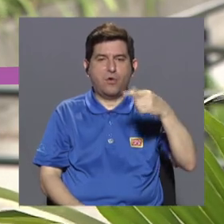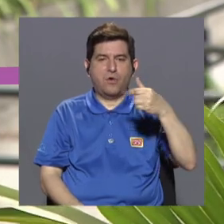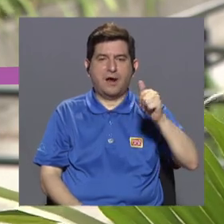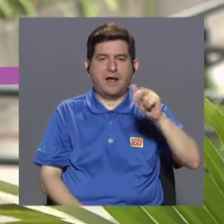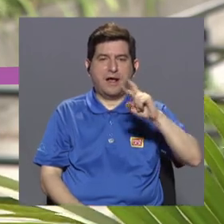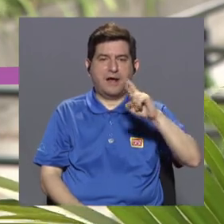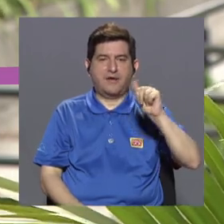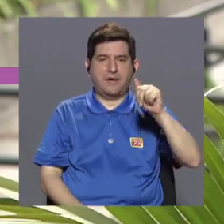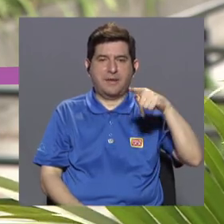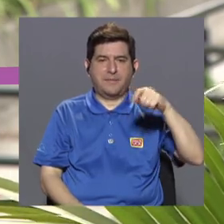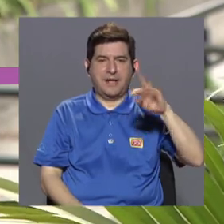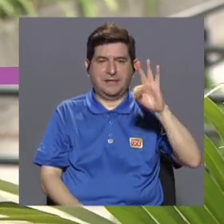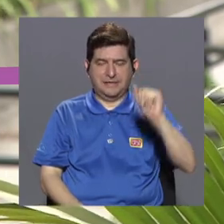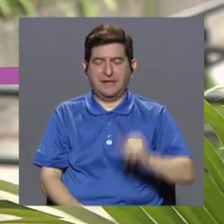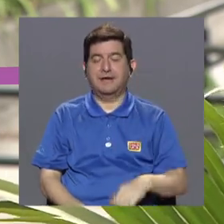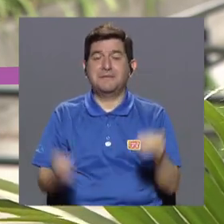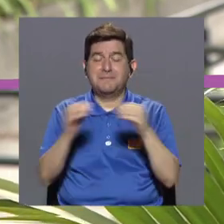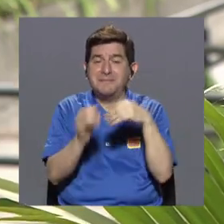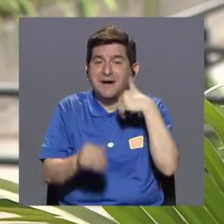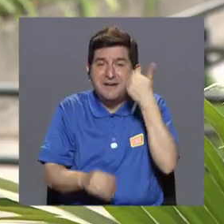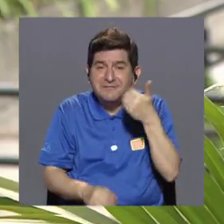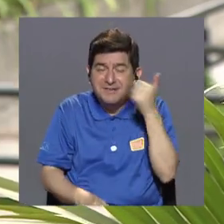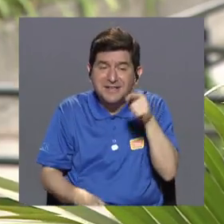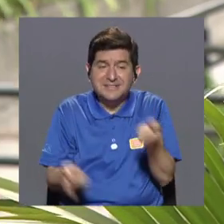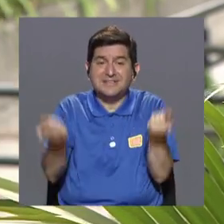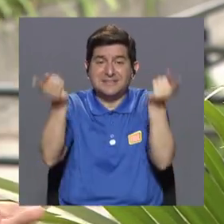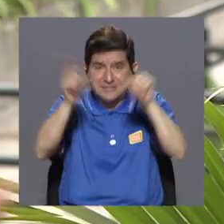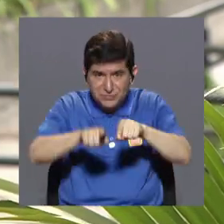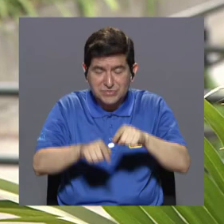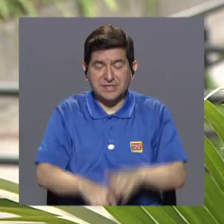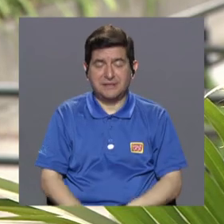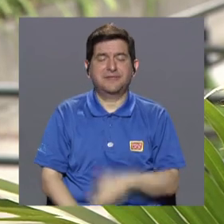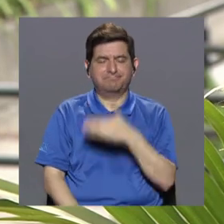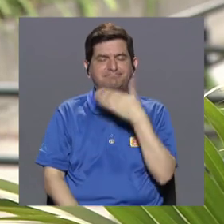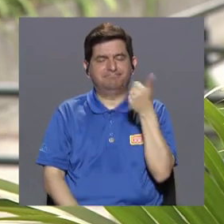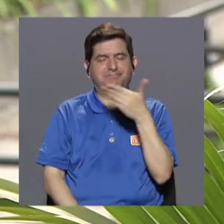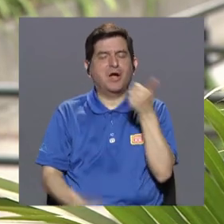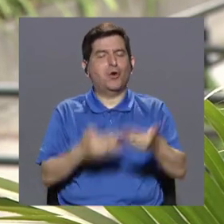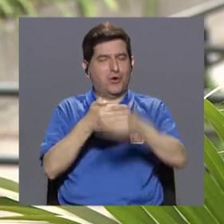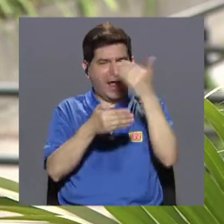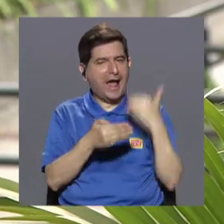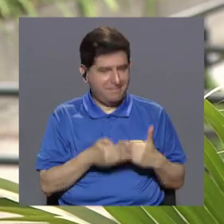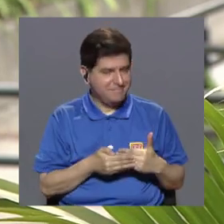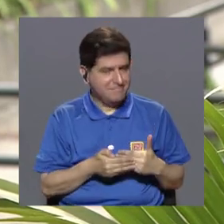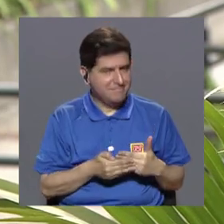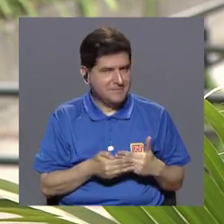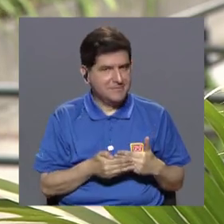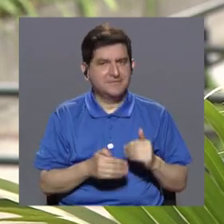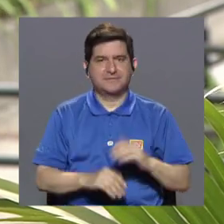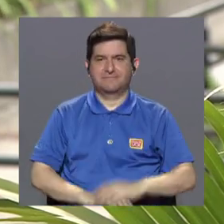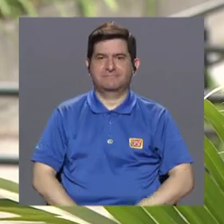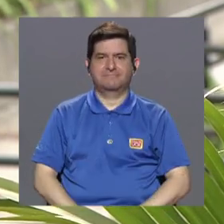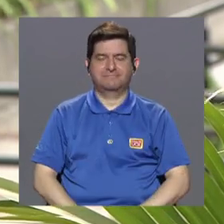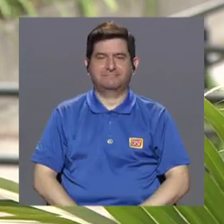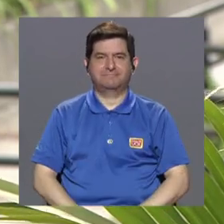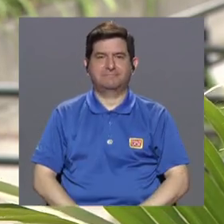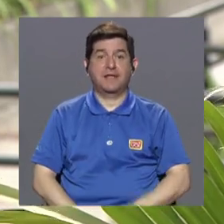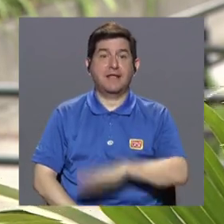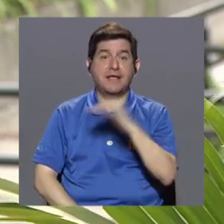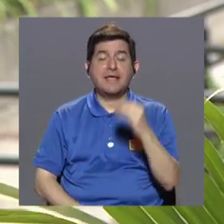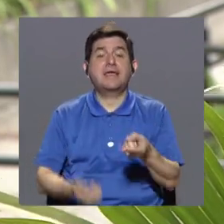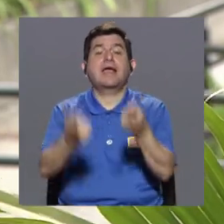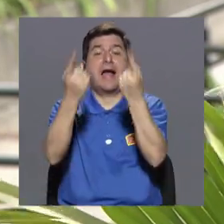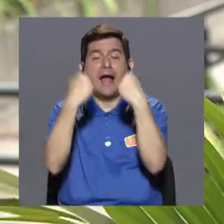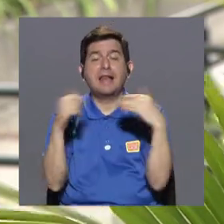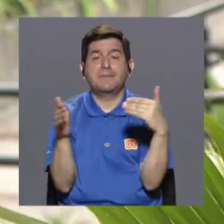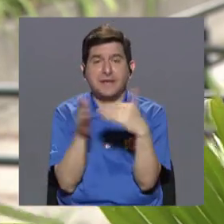fácil que tengan, ¿verdad? Pues sí. Y por antes. Ejemplo, antes, uh-huh. exactamente, eso. Y cuando regresan,